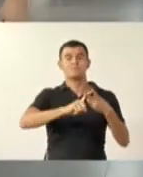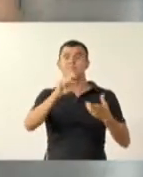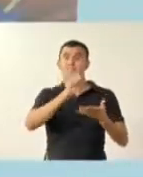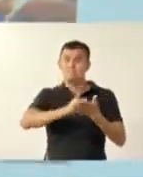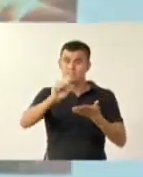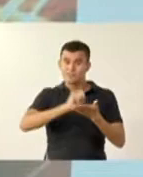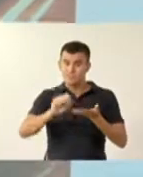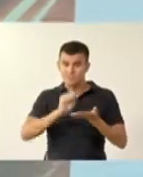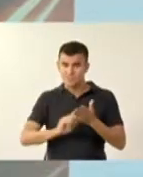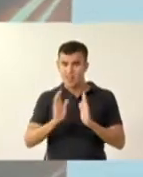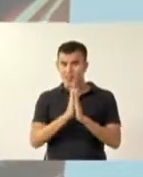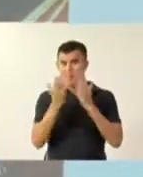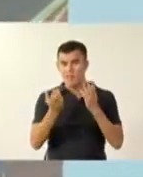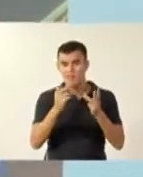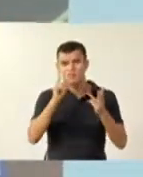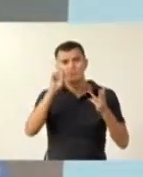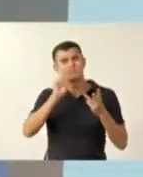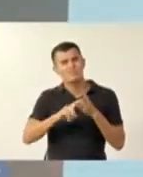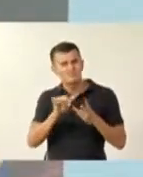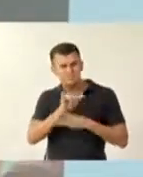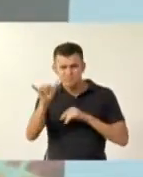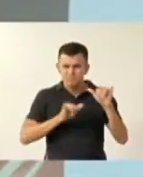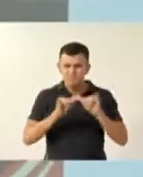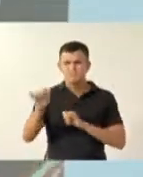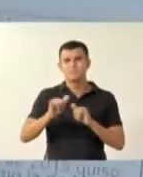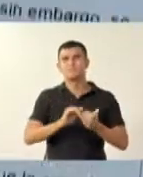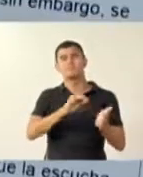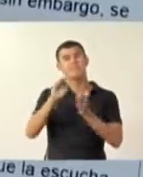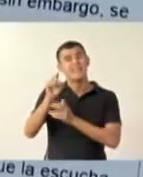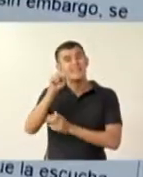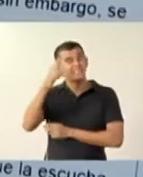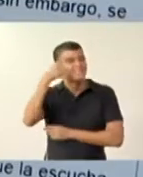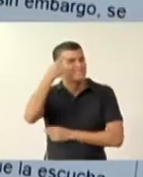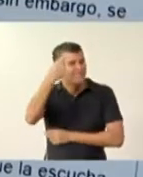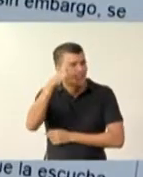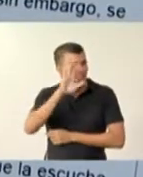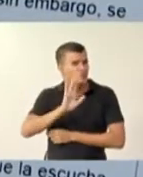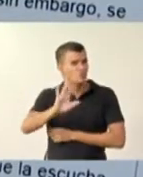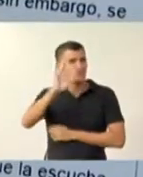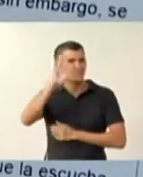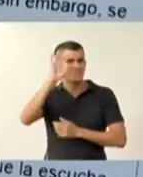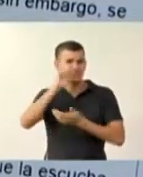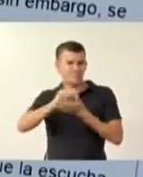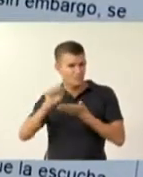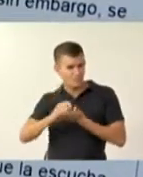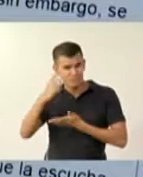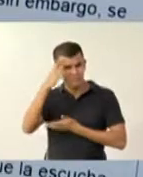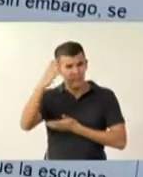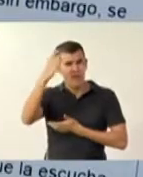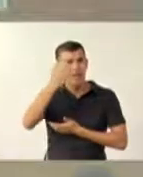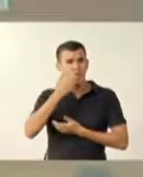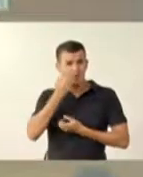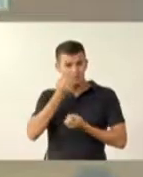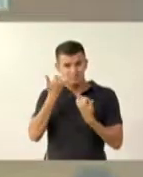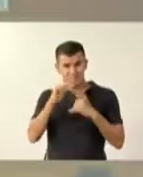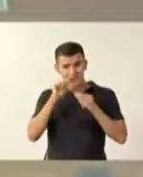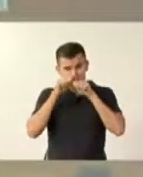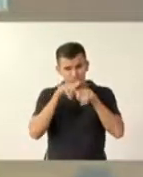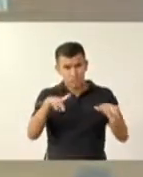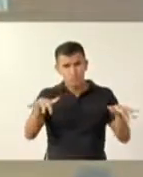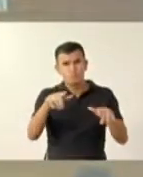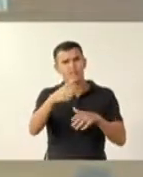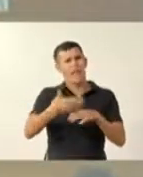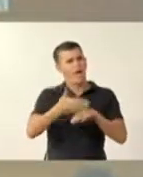La tercera es el sueño de muchos jóvenes escritores que se enfrentan a diferentes retos para lanzar una publicación, pero finalmente,